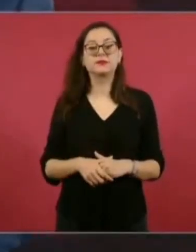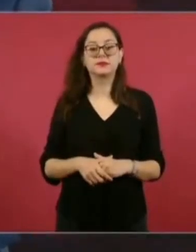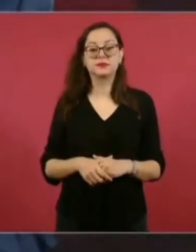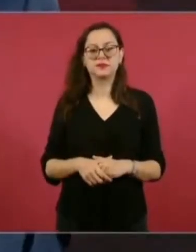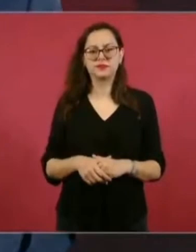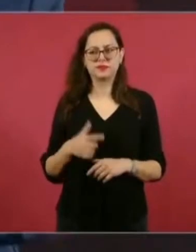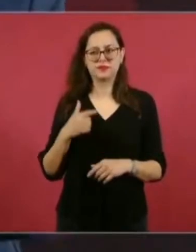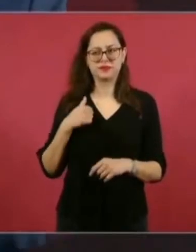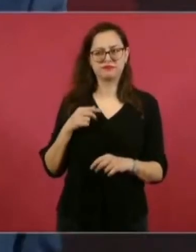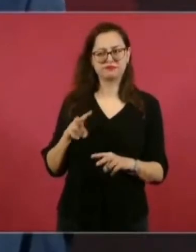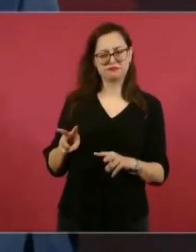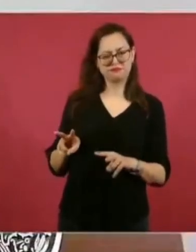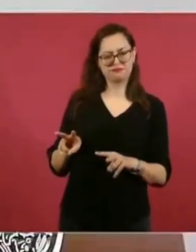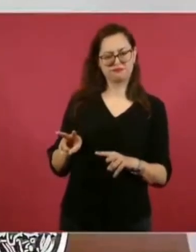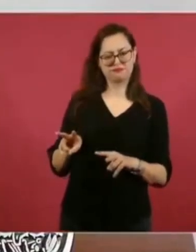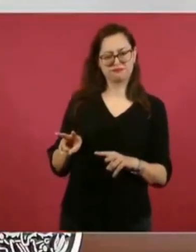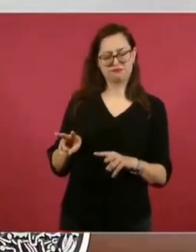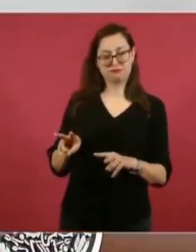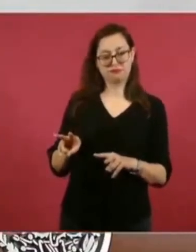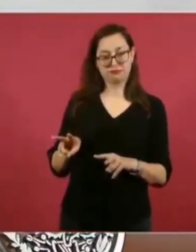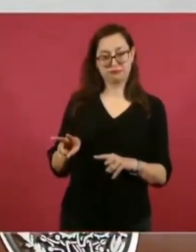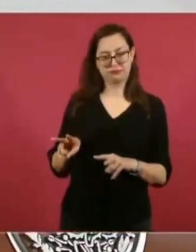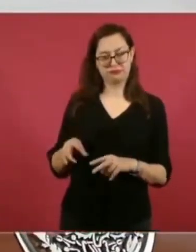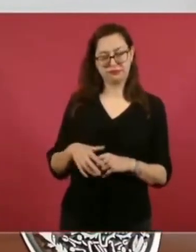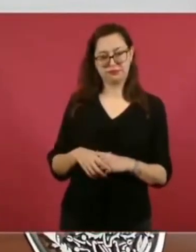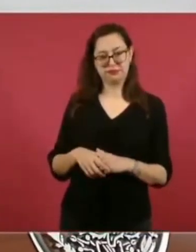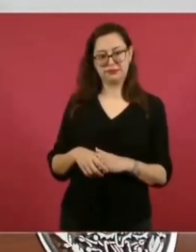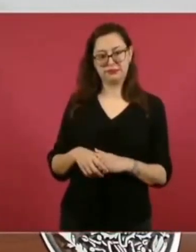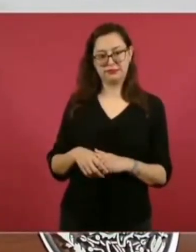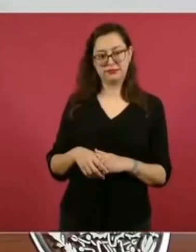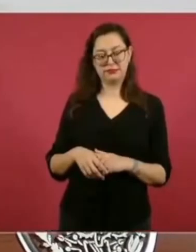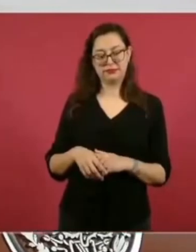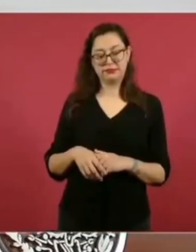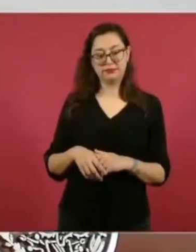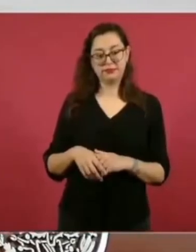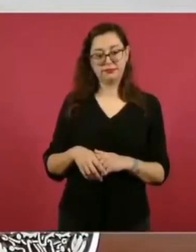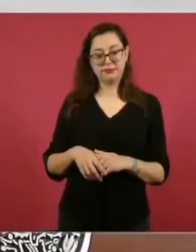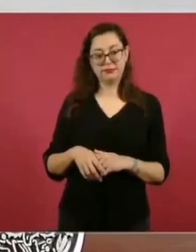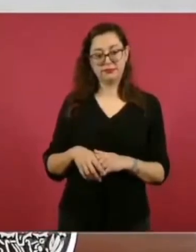yo me doy cuenta, ¿no? Y dice, y le digo,